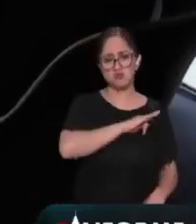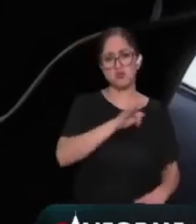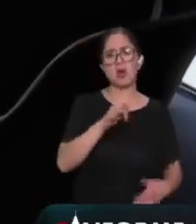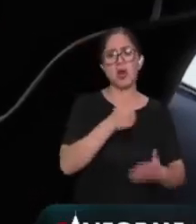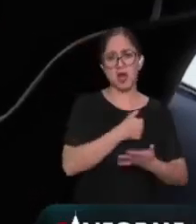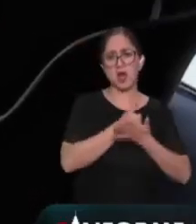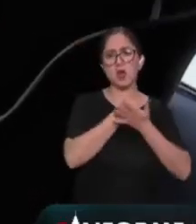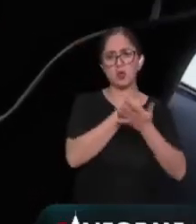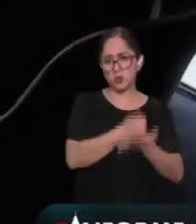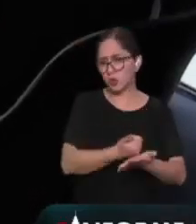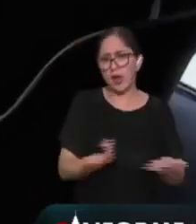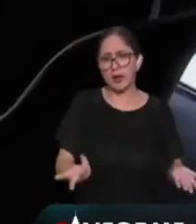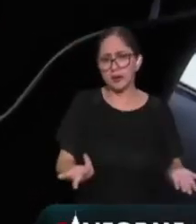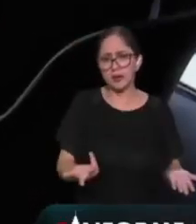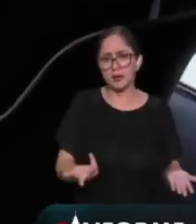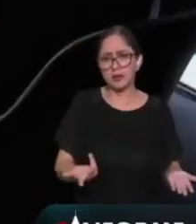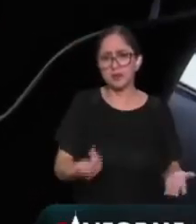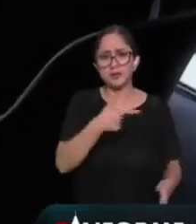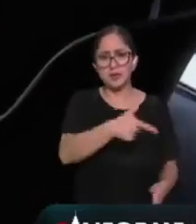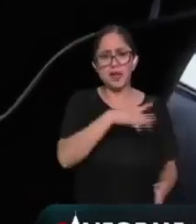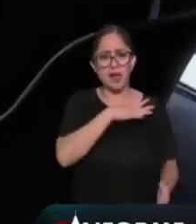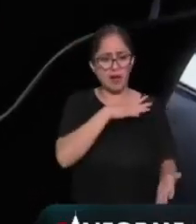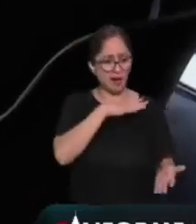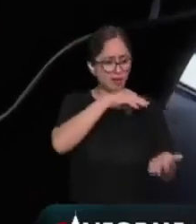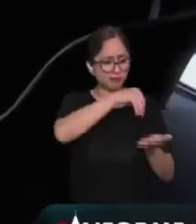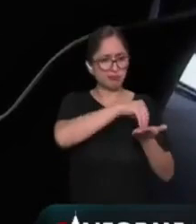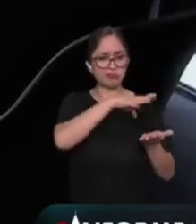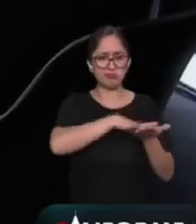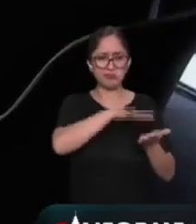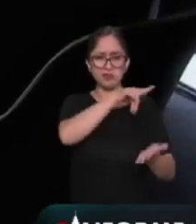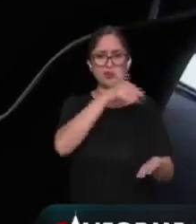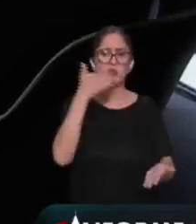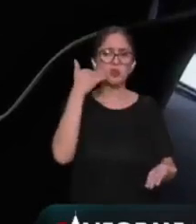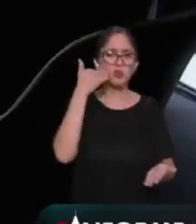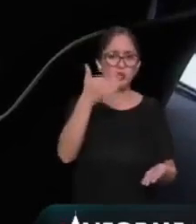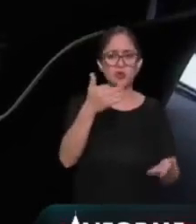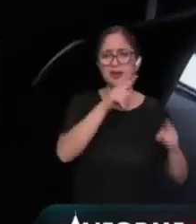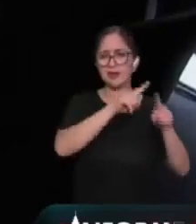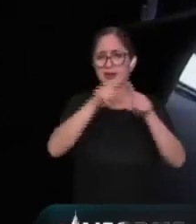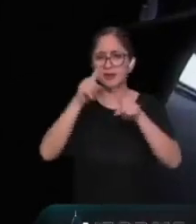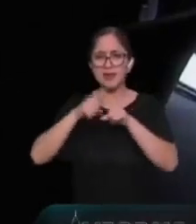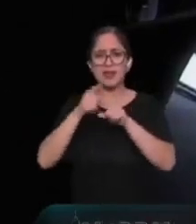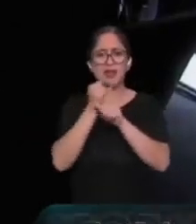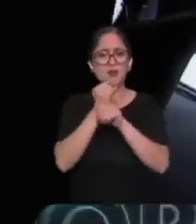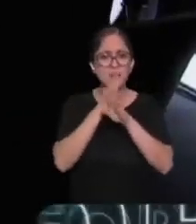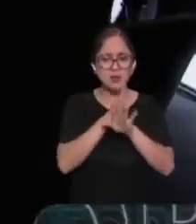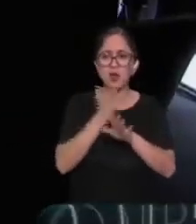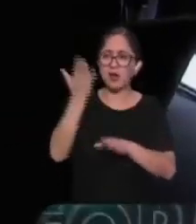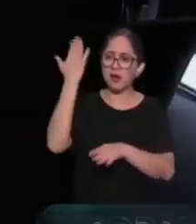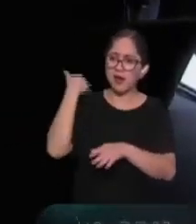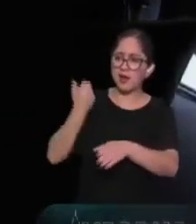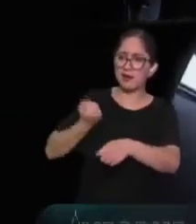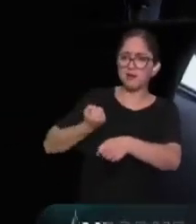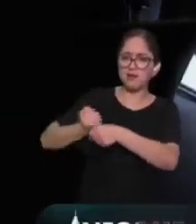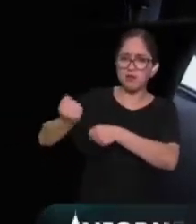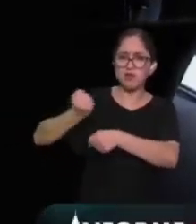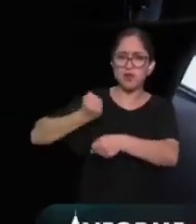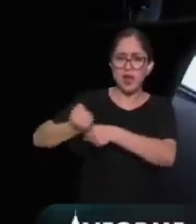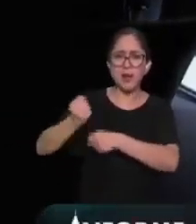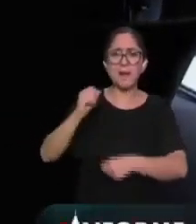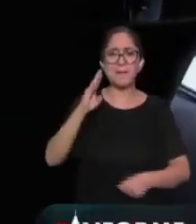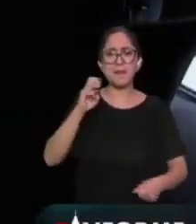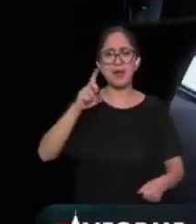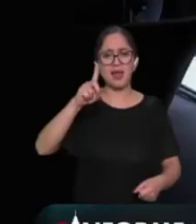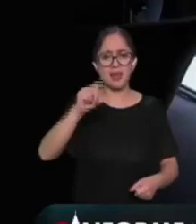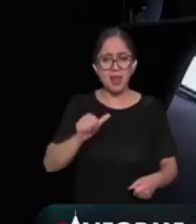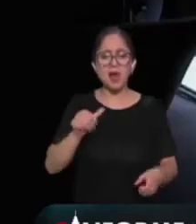está totalmente demostrado. Todo lo que encontraron, todos de las torturas de Brenda, todo cómo